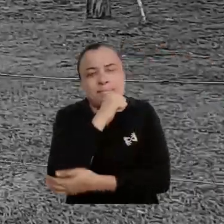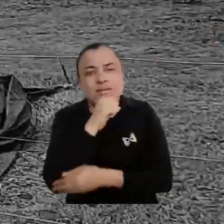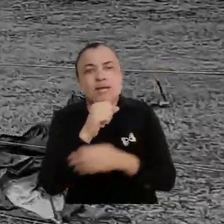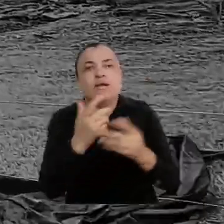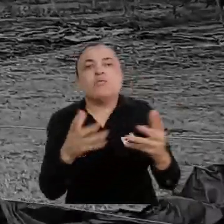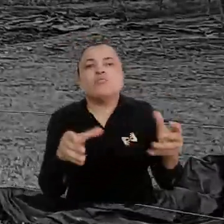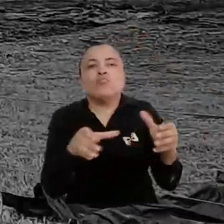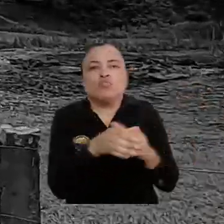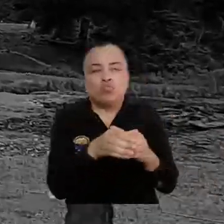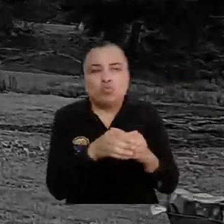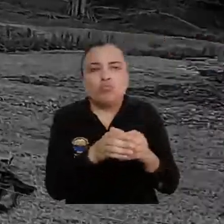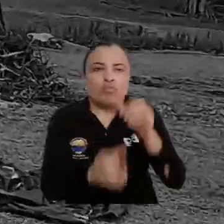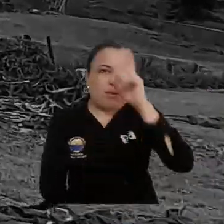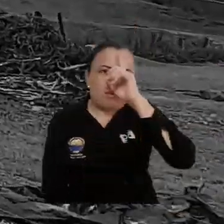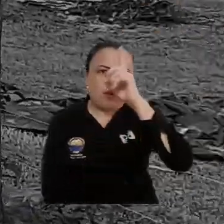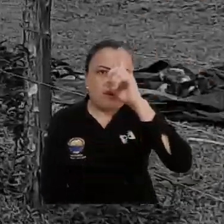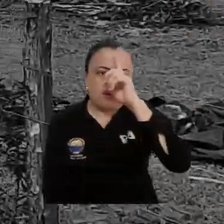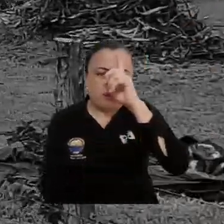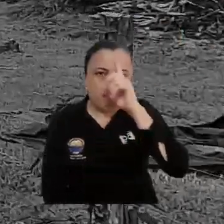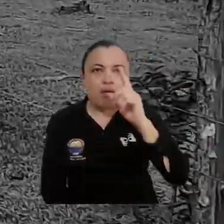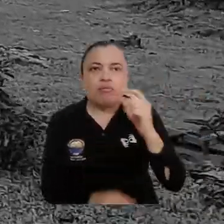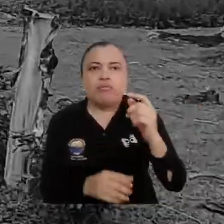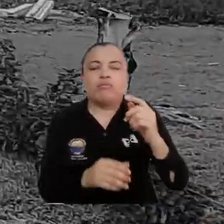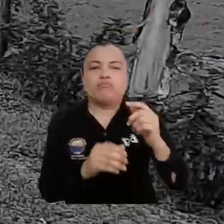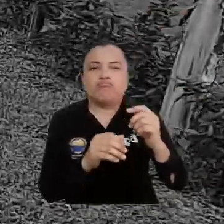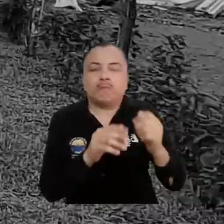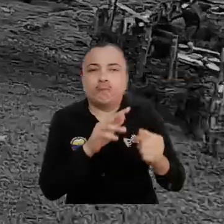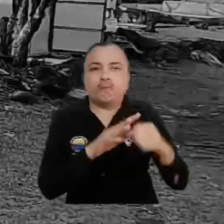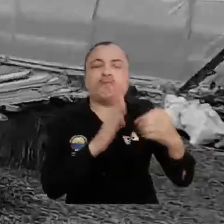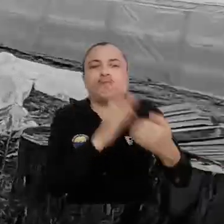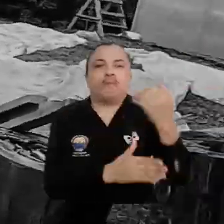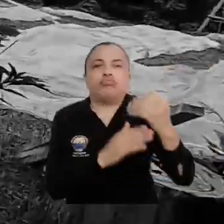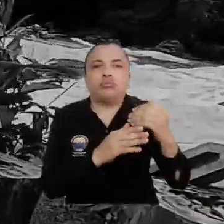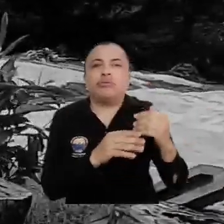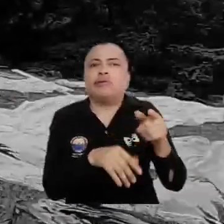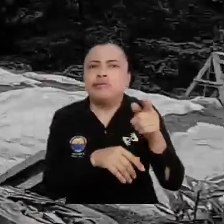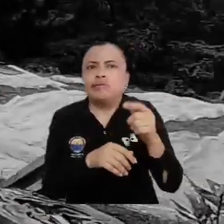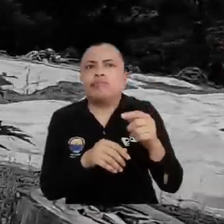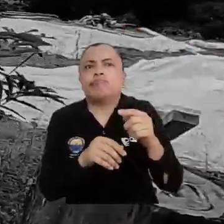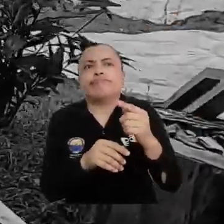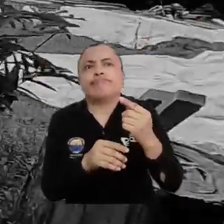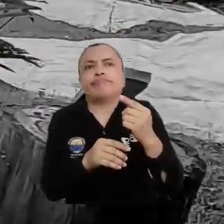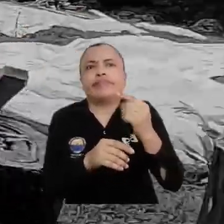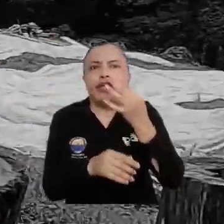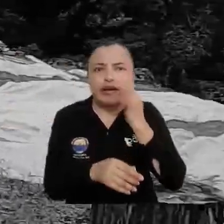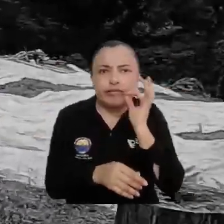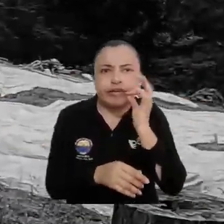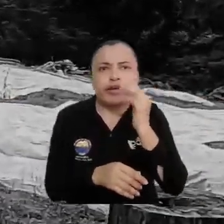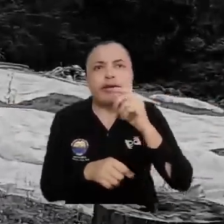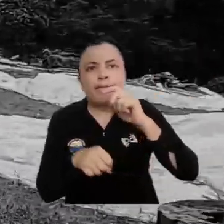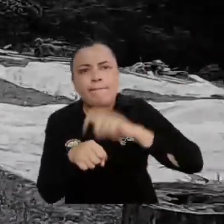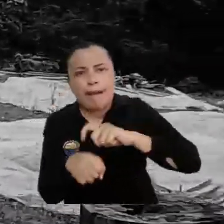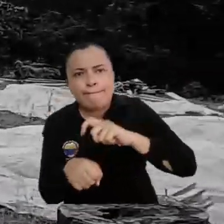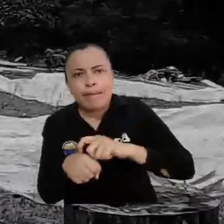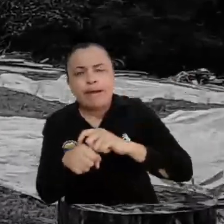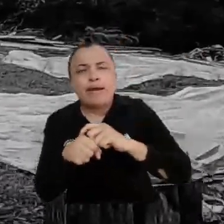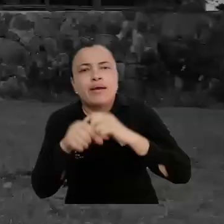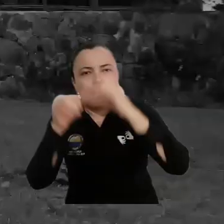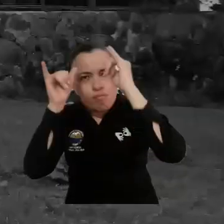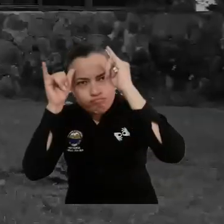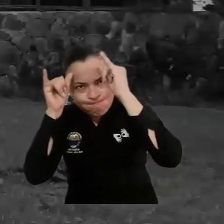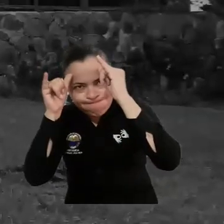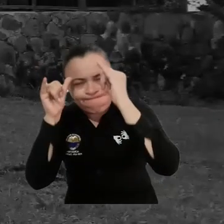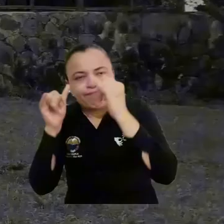del siglo XX, destacó por su diversificación productiva, café, papa, ganadería ovina y